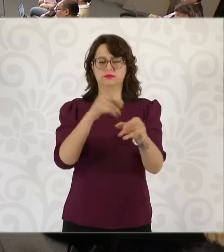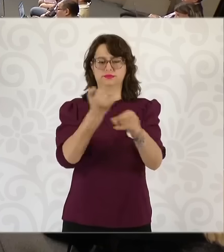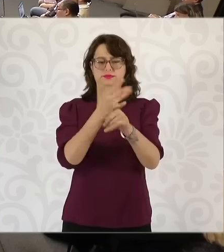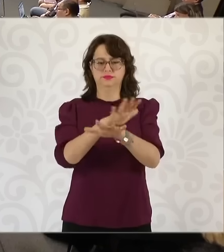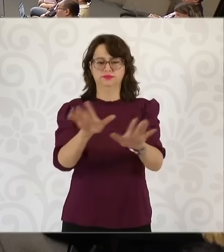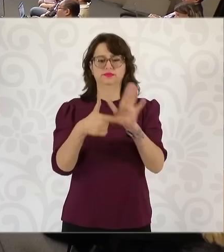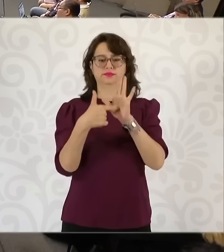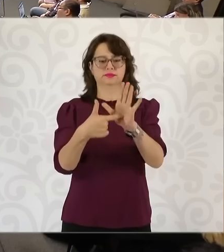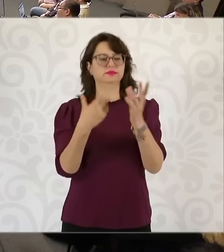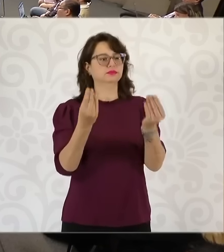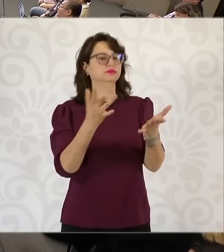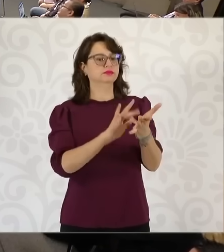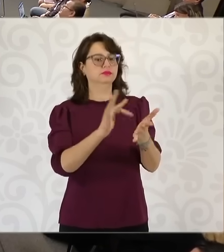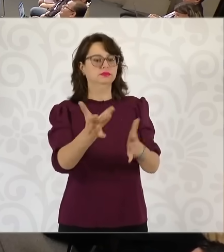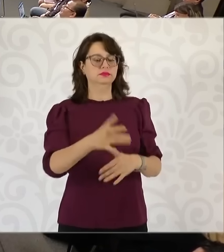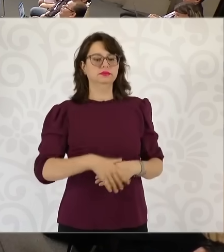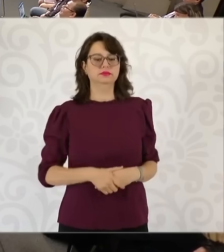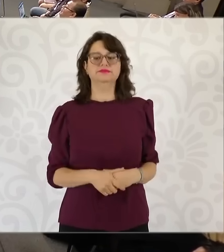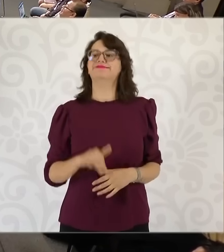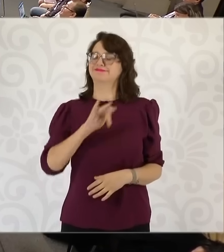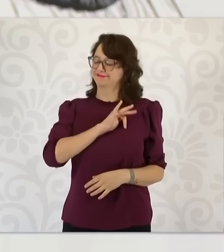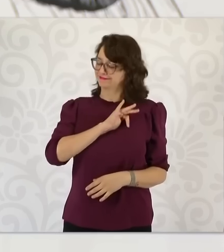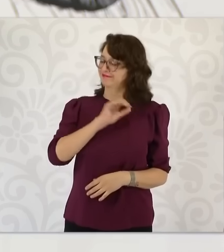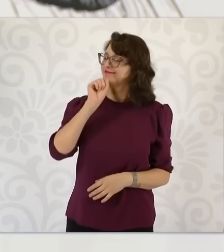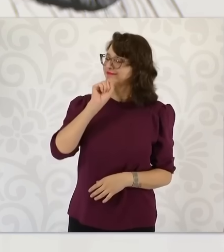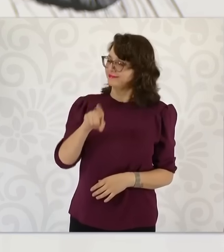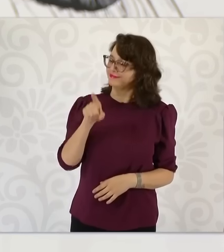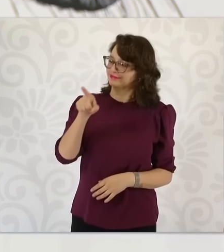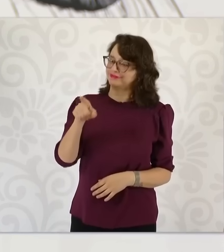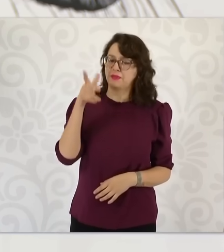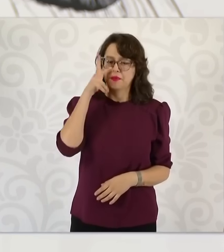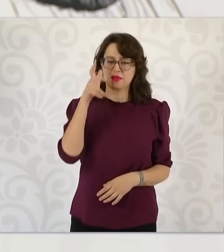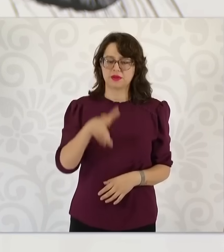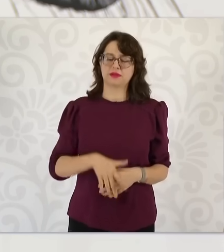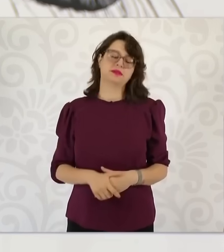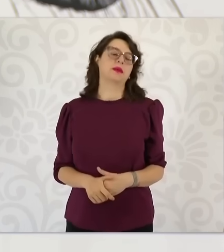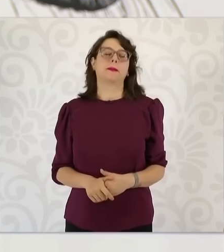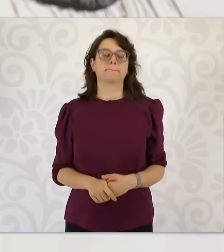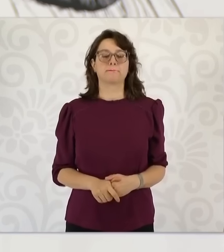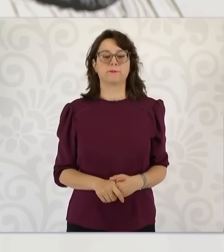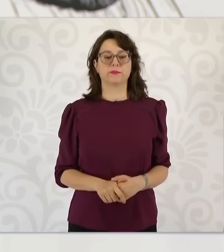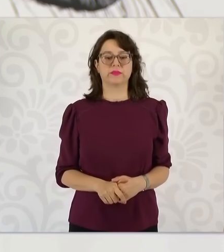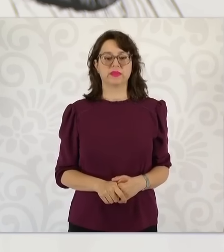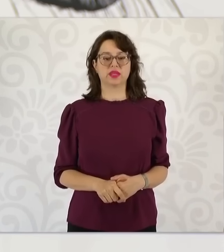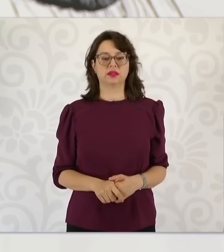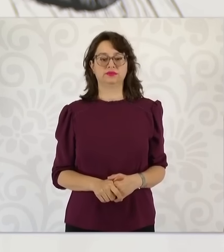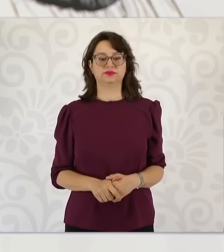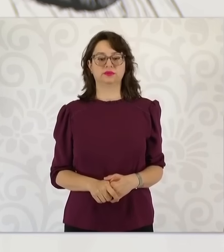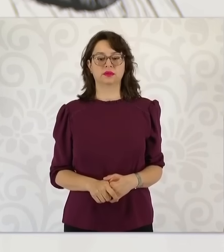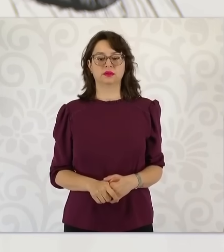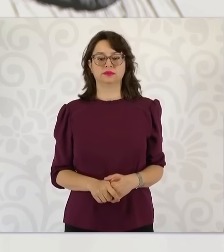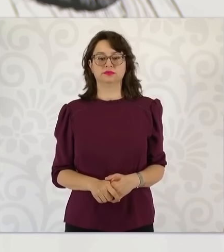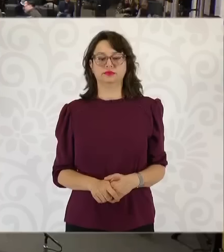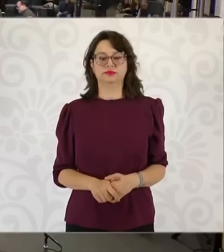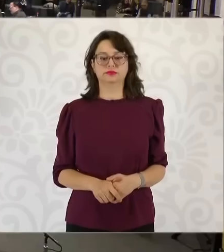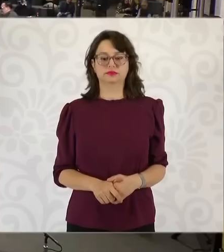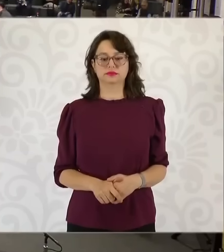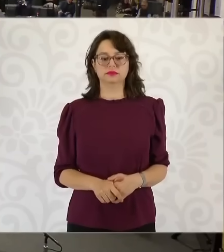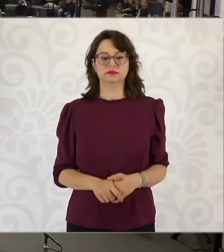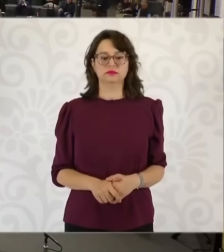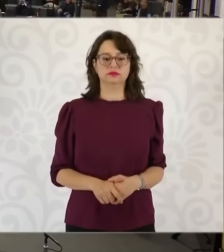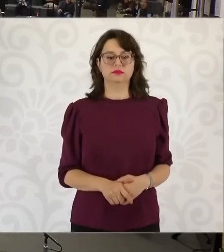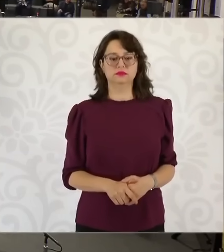De acuerdo, muchas gracias, Presidenta. Gracias y felicidades también al Pachuca, pues. A los Tuzos. Adelante.